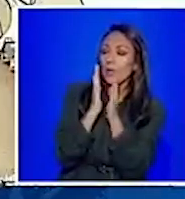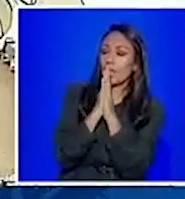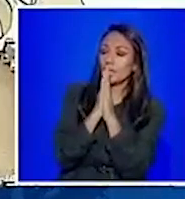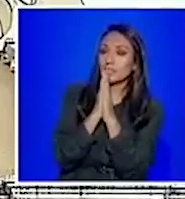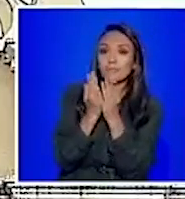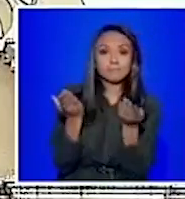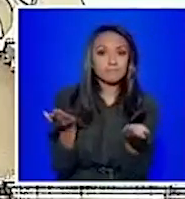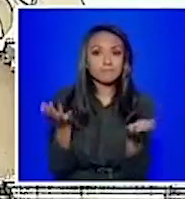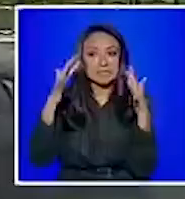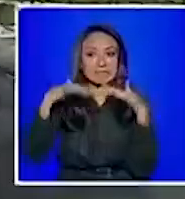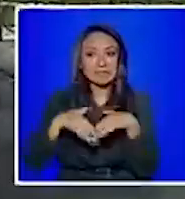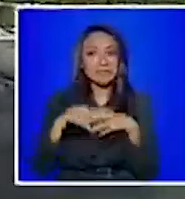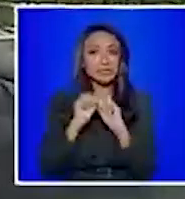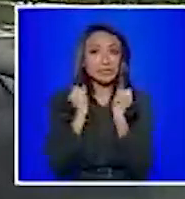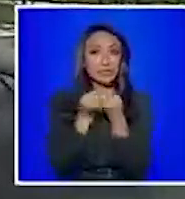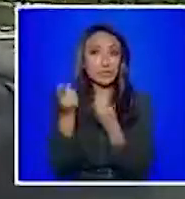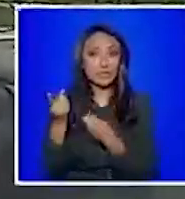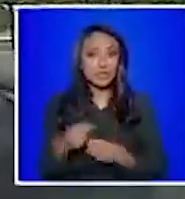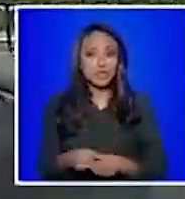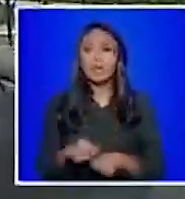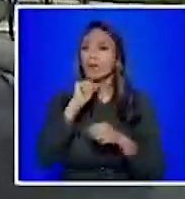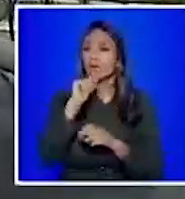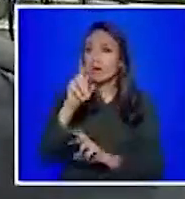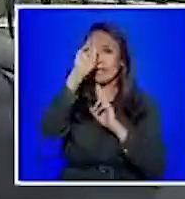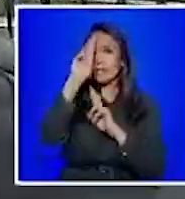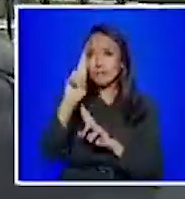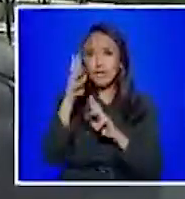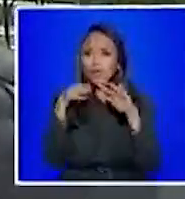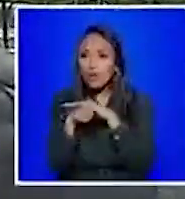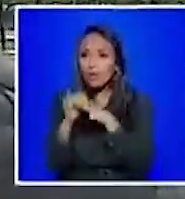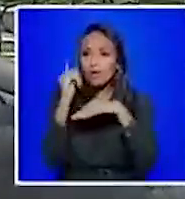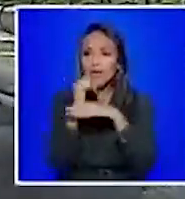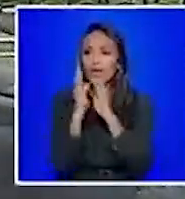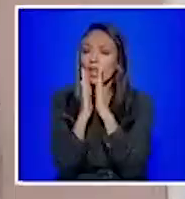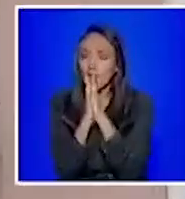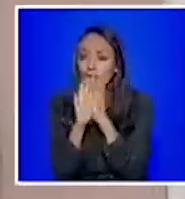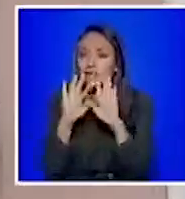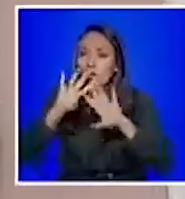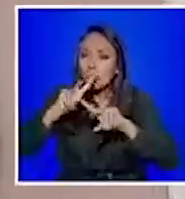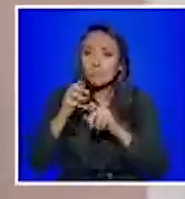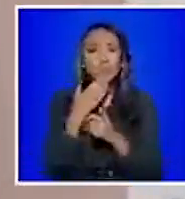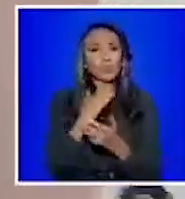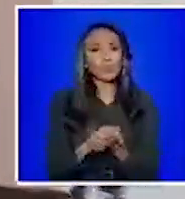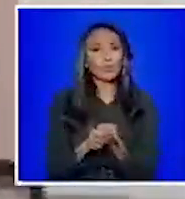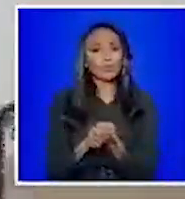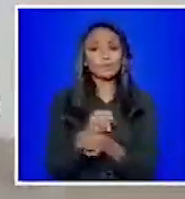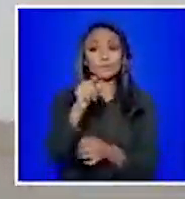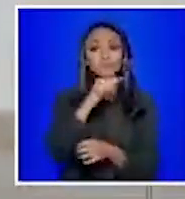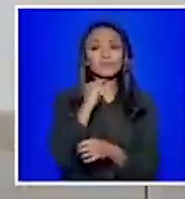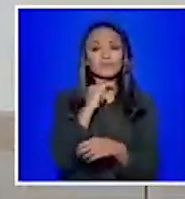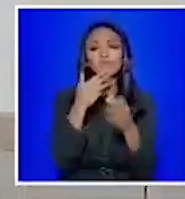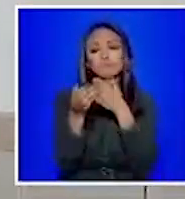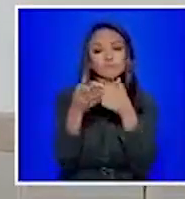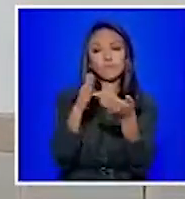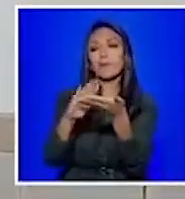parece una falta de conciencia una falta de respeto hacia los que creemos en dios pese a esto el padre los perdona y espera que los